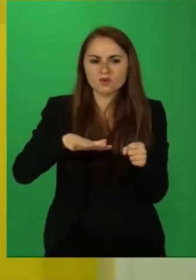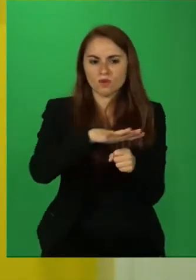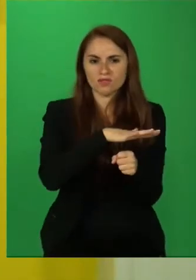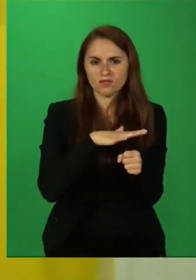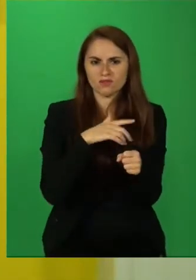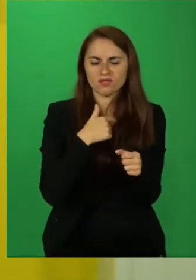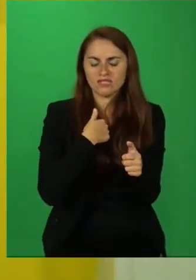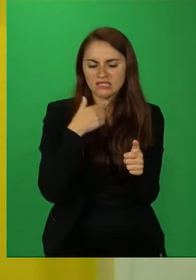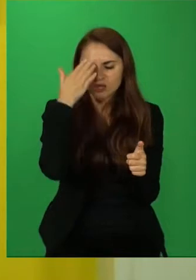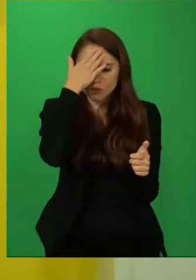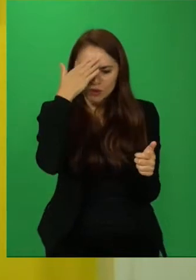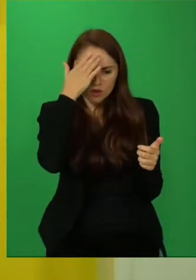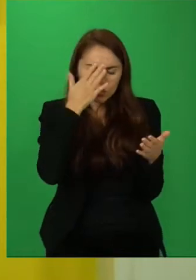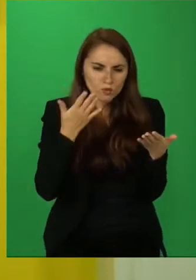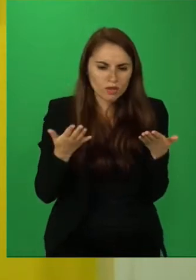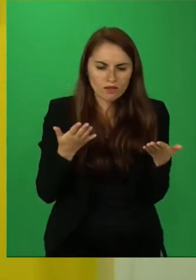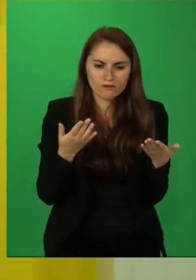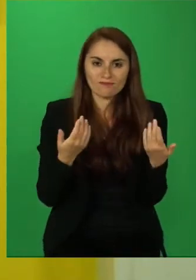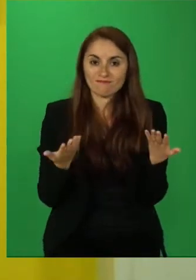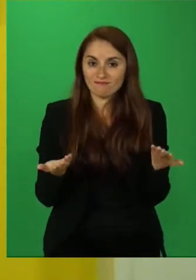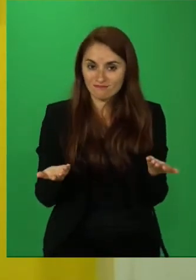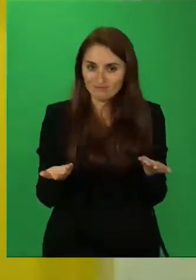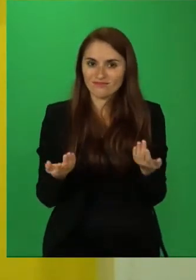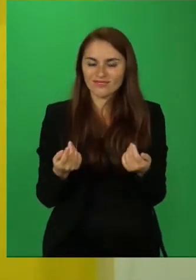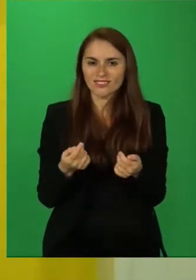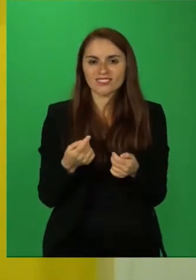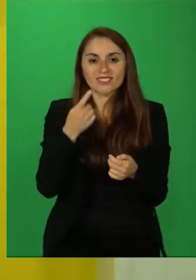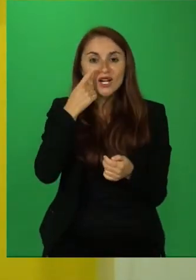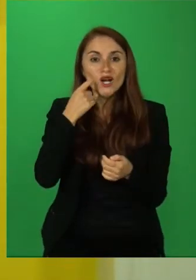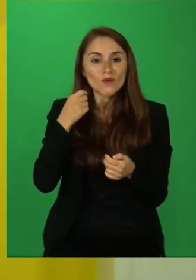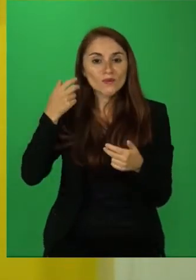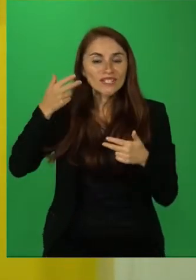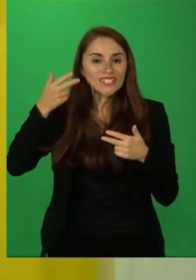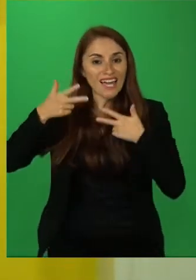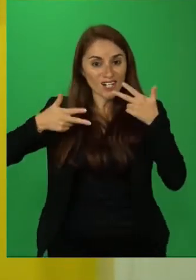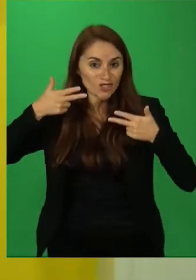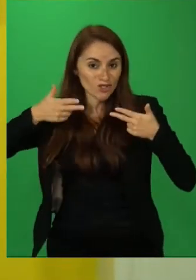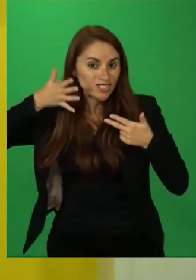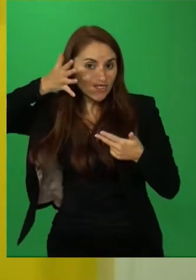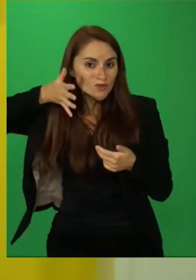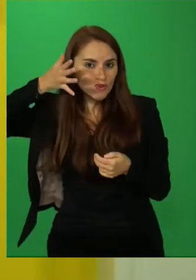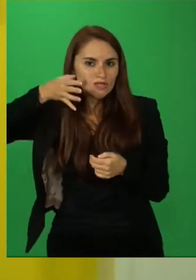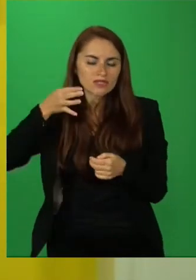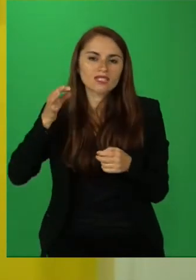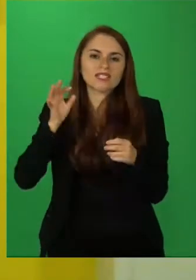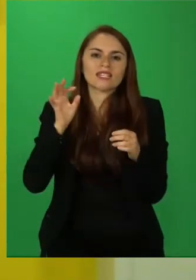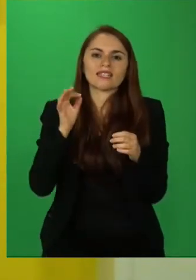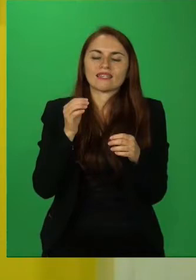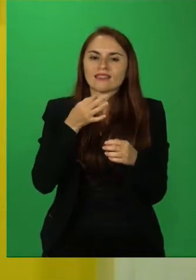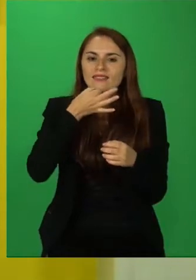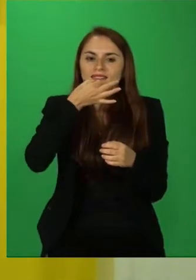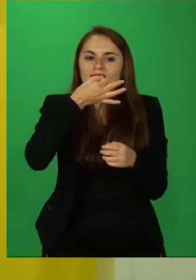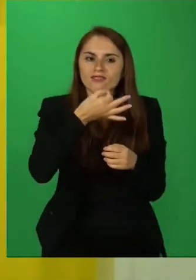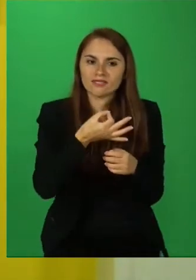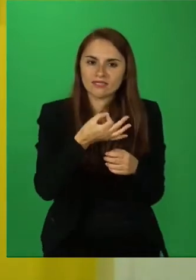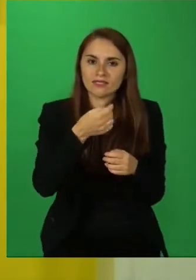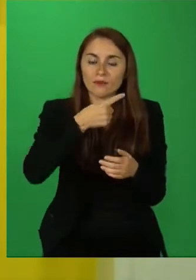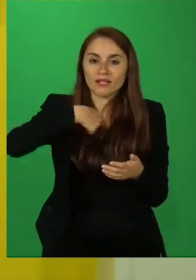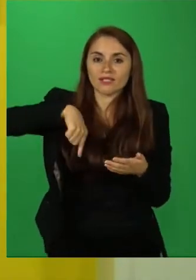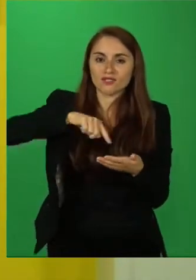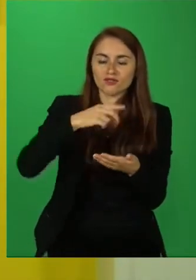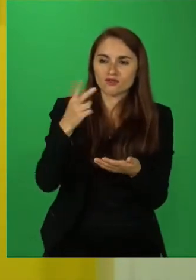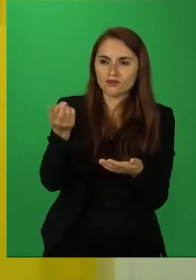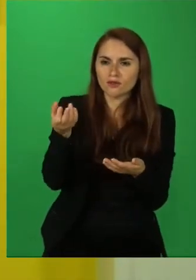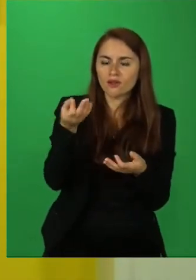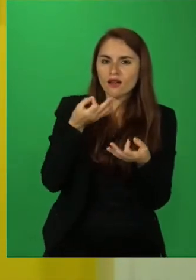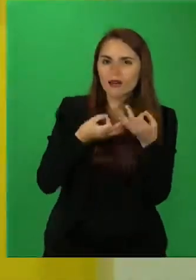preocupa, ¿cierto? Bueno, eso Joaquín Phoenix lo utiliza para que nosotros nos sintamos identificados con su